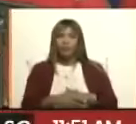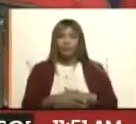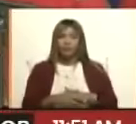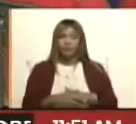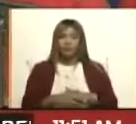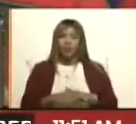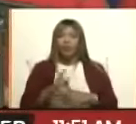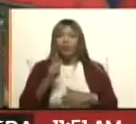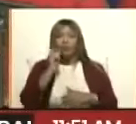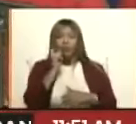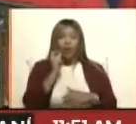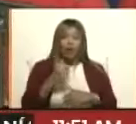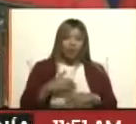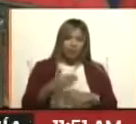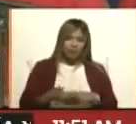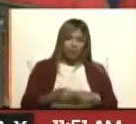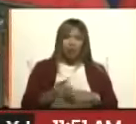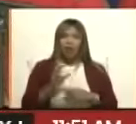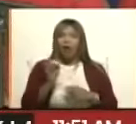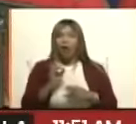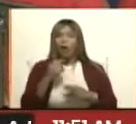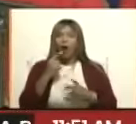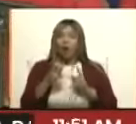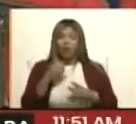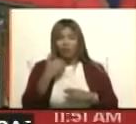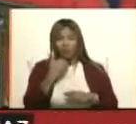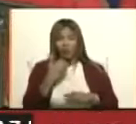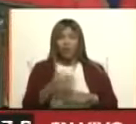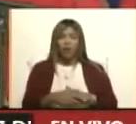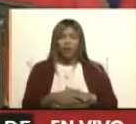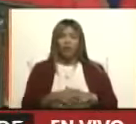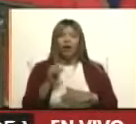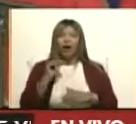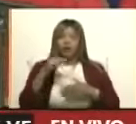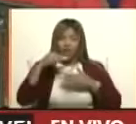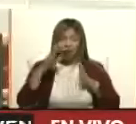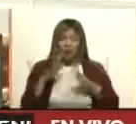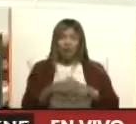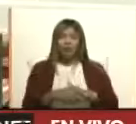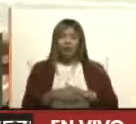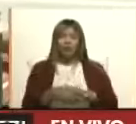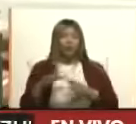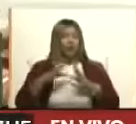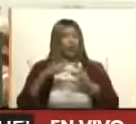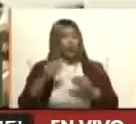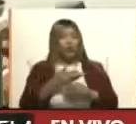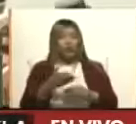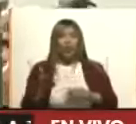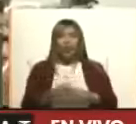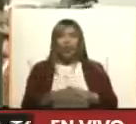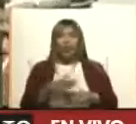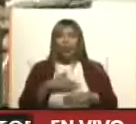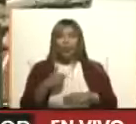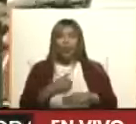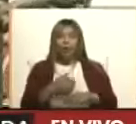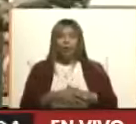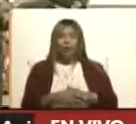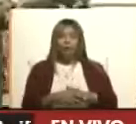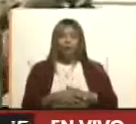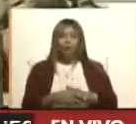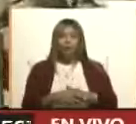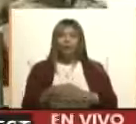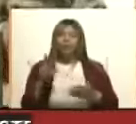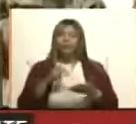una mujer embarazada, una persona con alguna enfermedad. Esa atención para que todos puedan, todos y todas